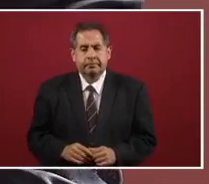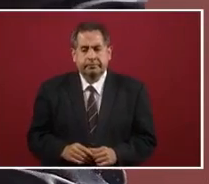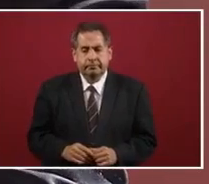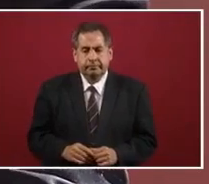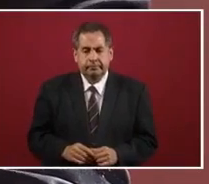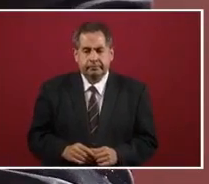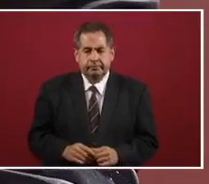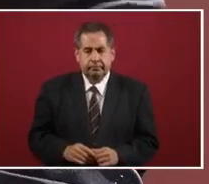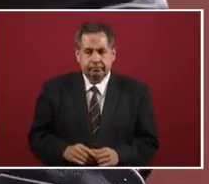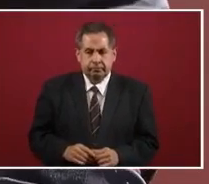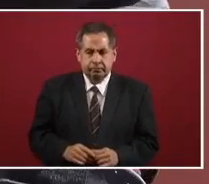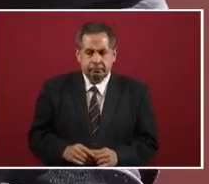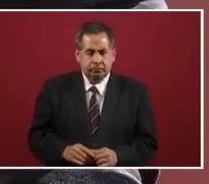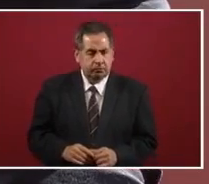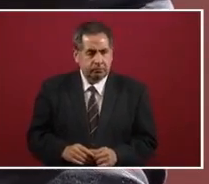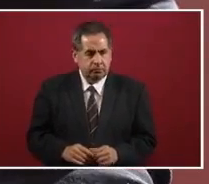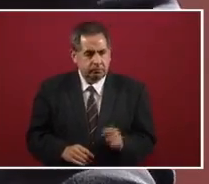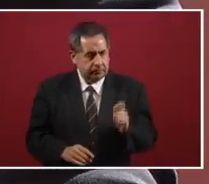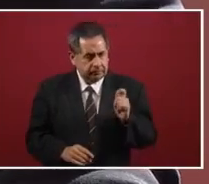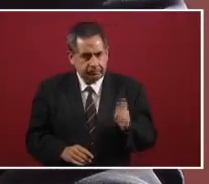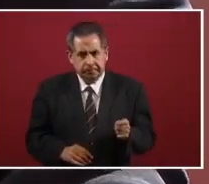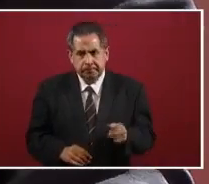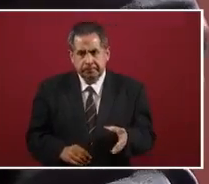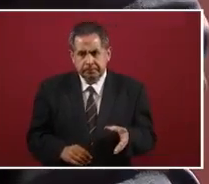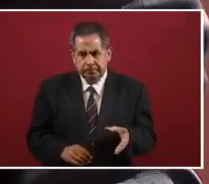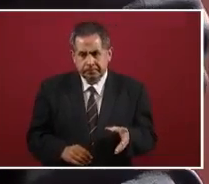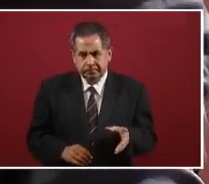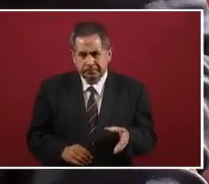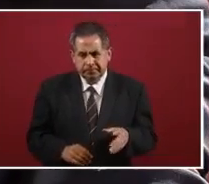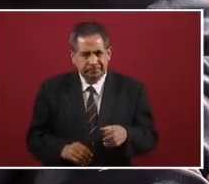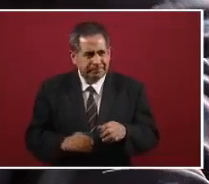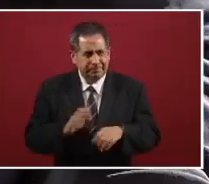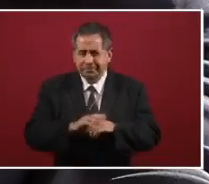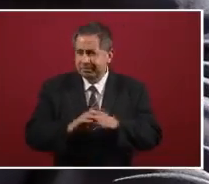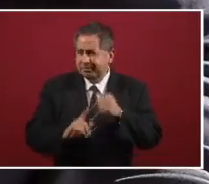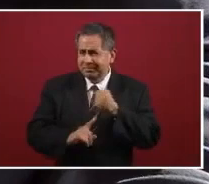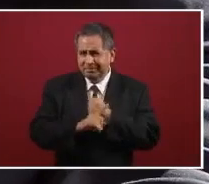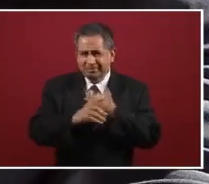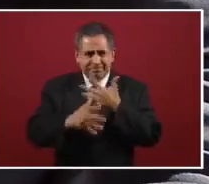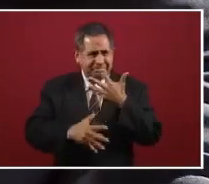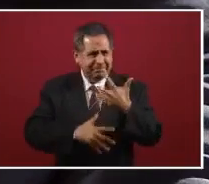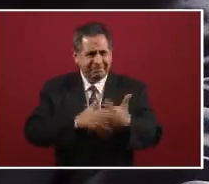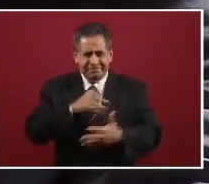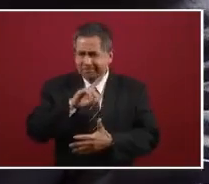en los momentos de más violencia